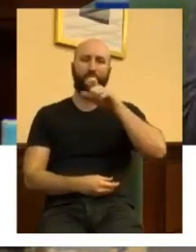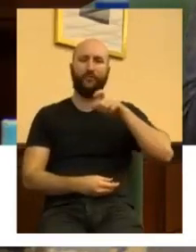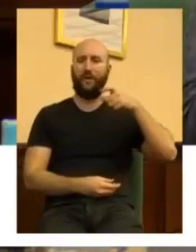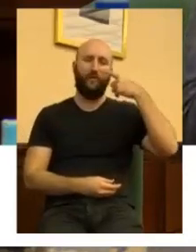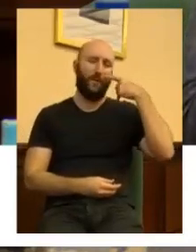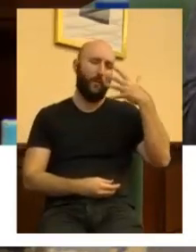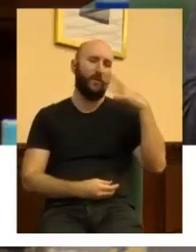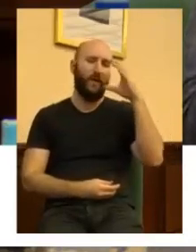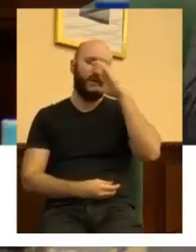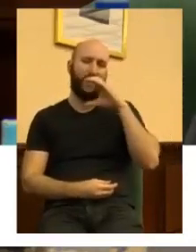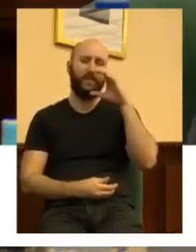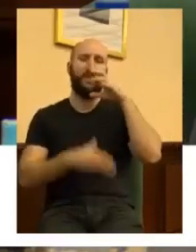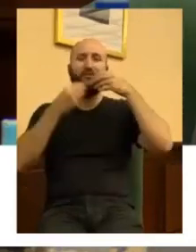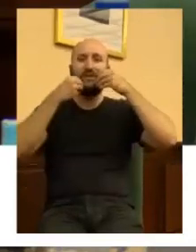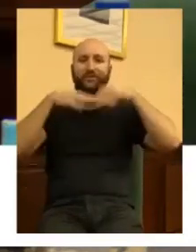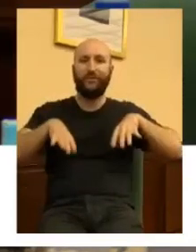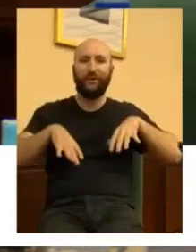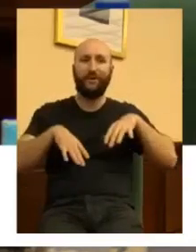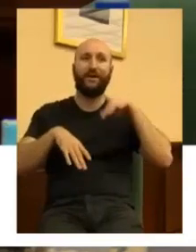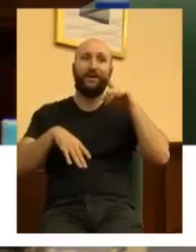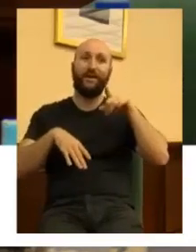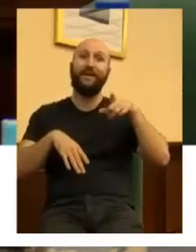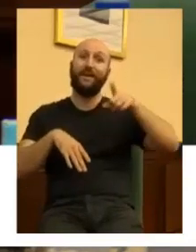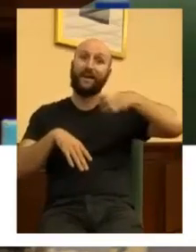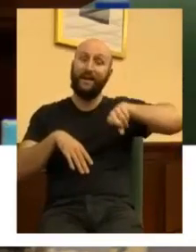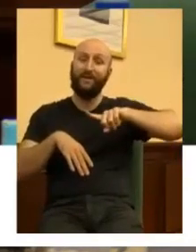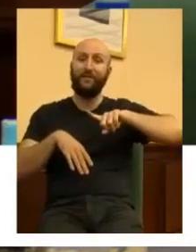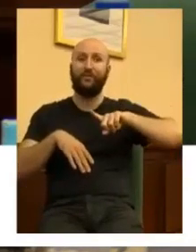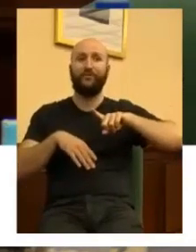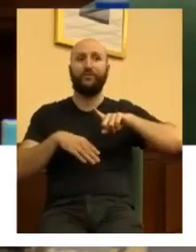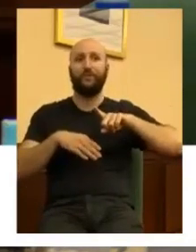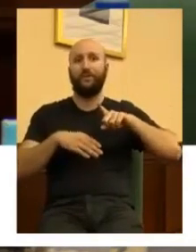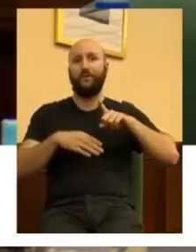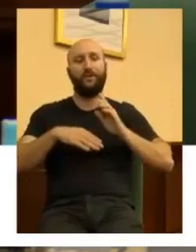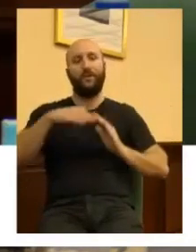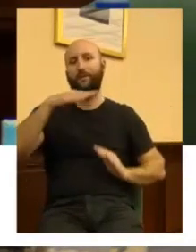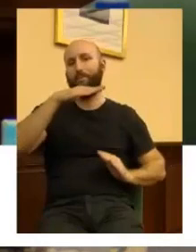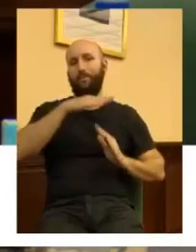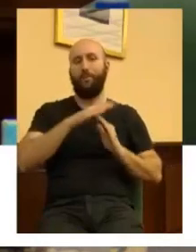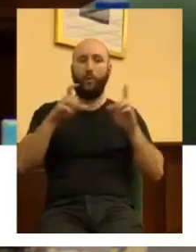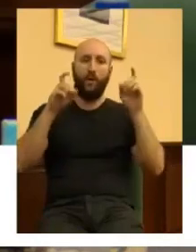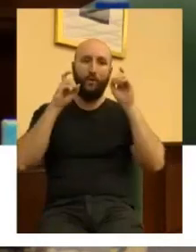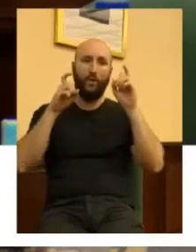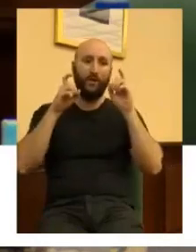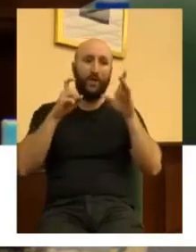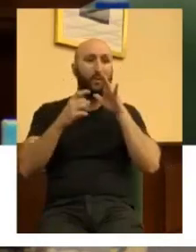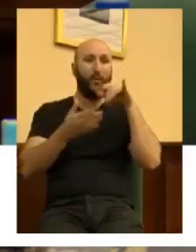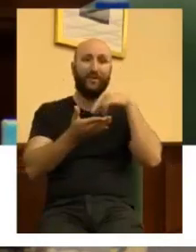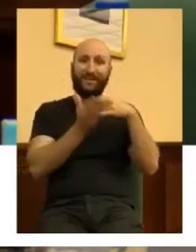por la ciencia y por la historia, se podrían haber quedado por el camino por sistemas que además han